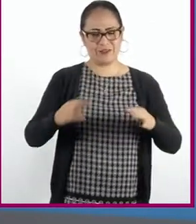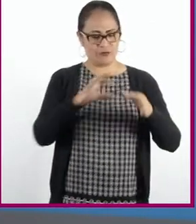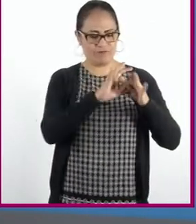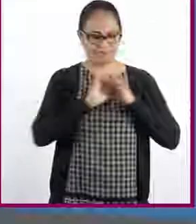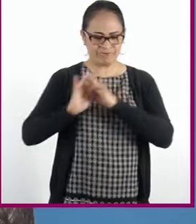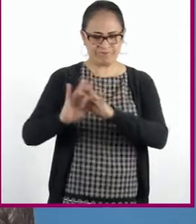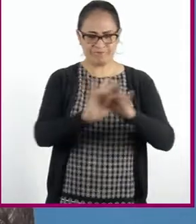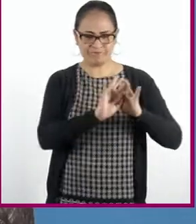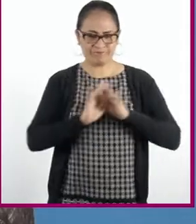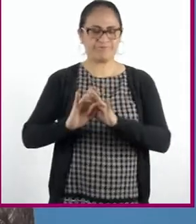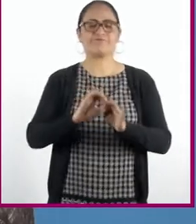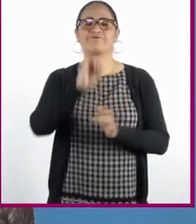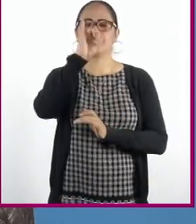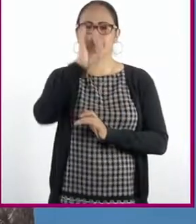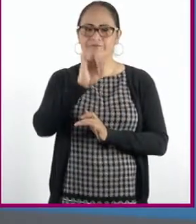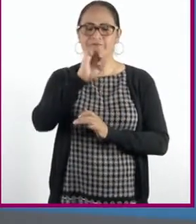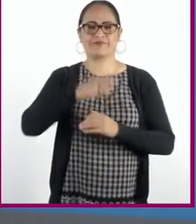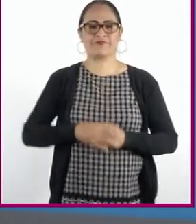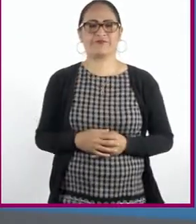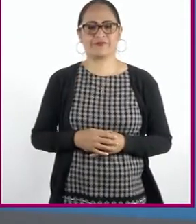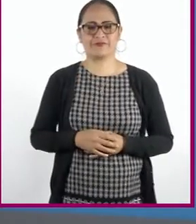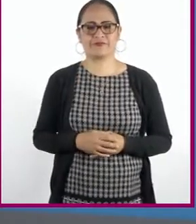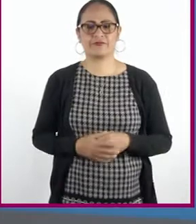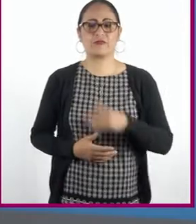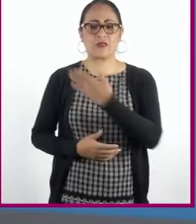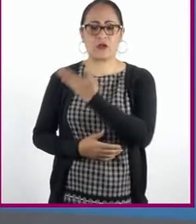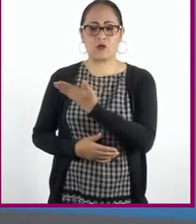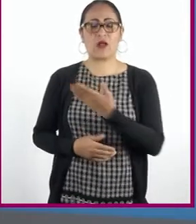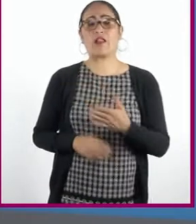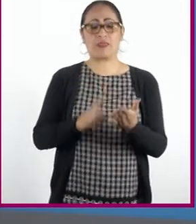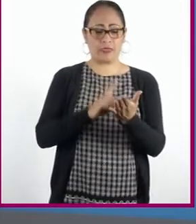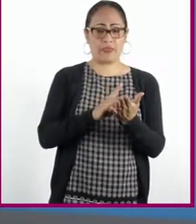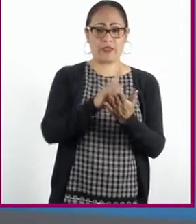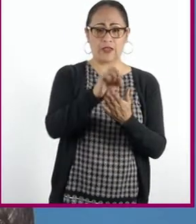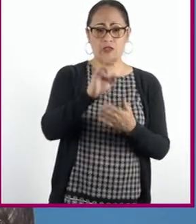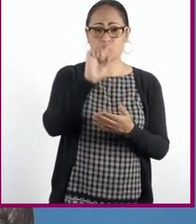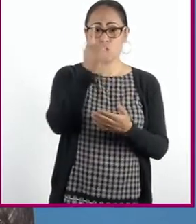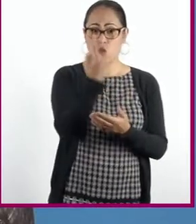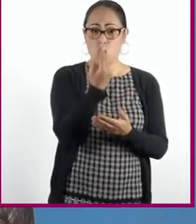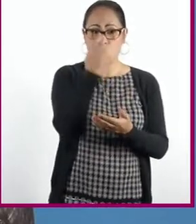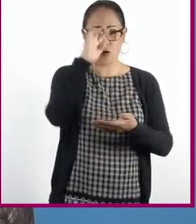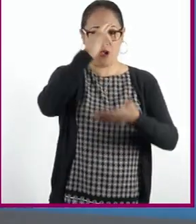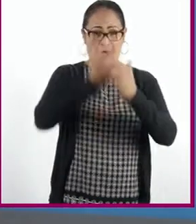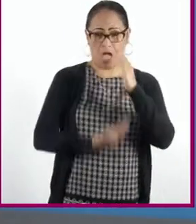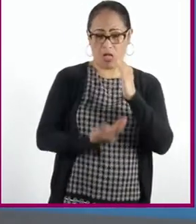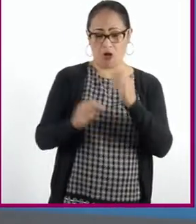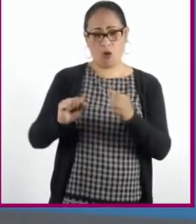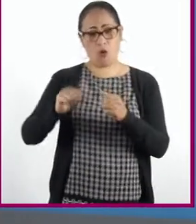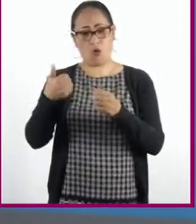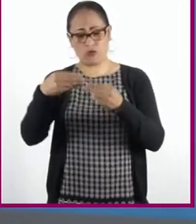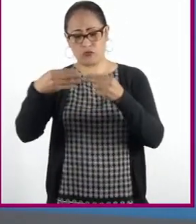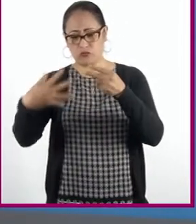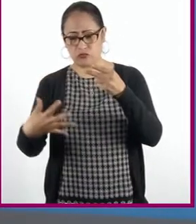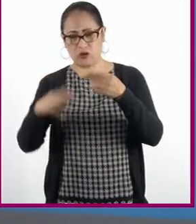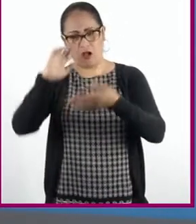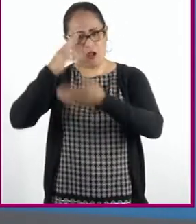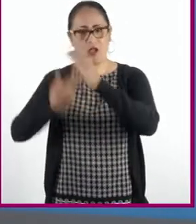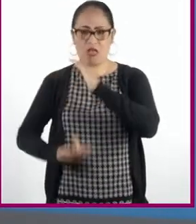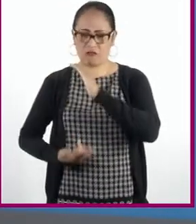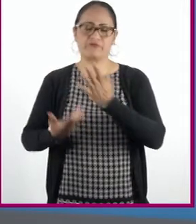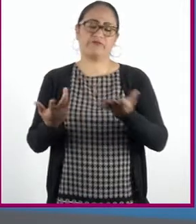íntimamente conectado. También, la privación de un derecho afecta a otros. Es importante añadir, además, que